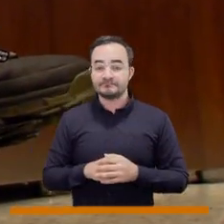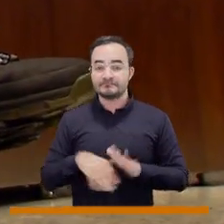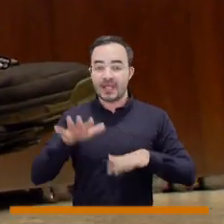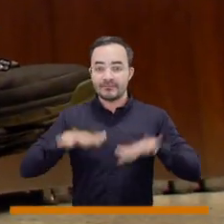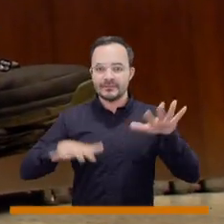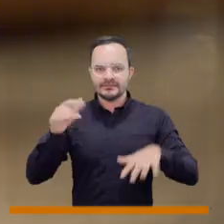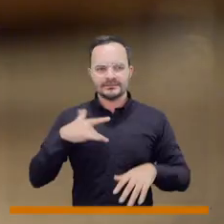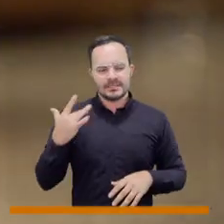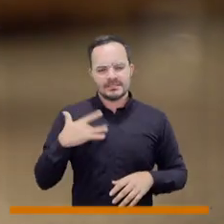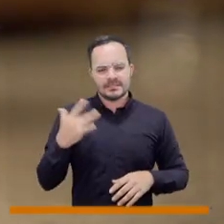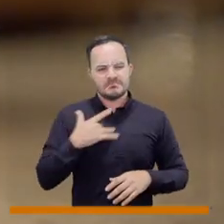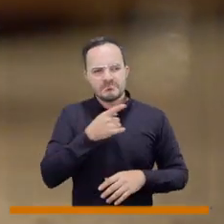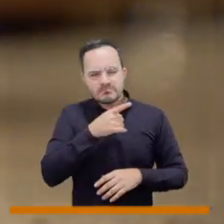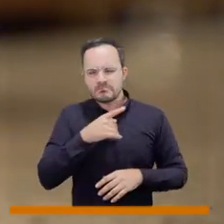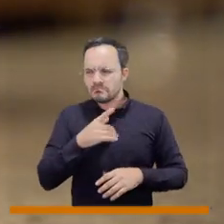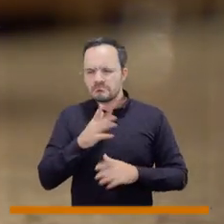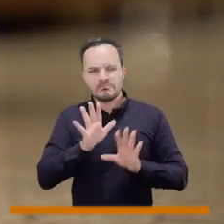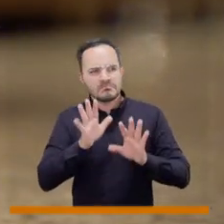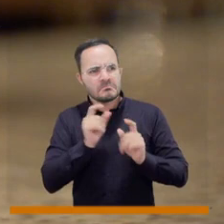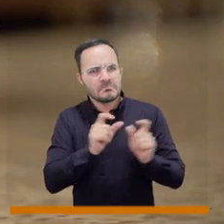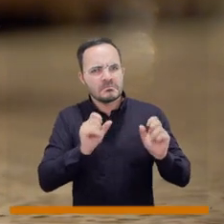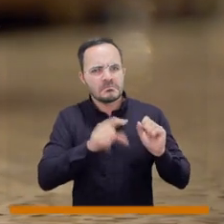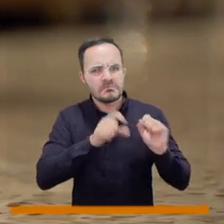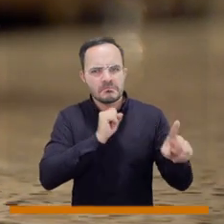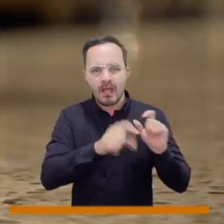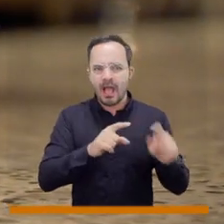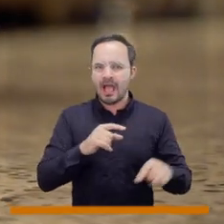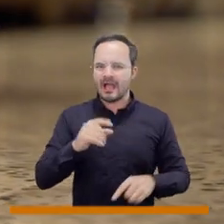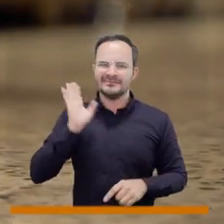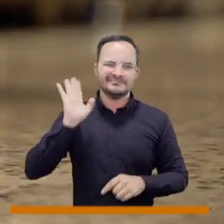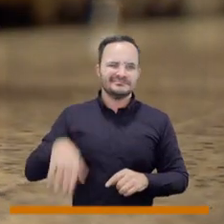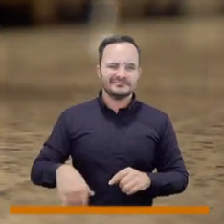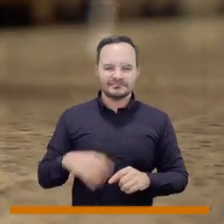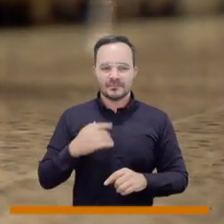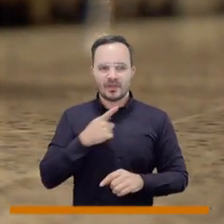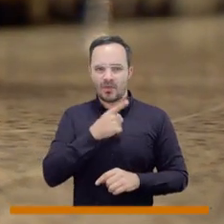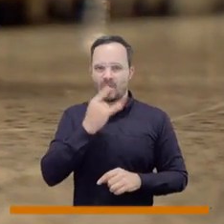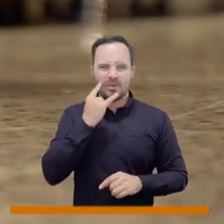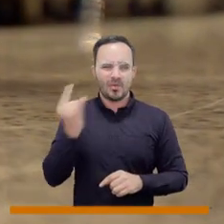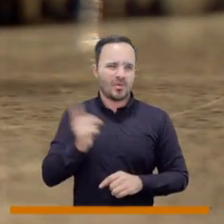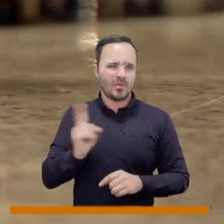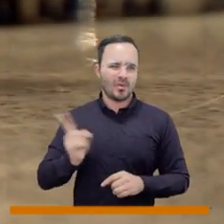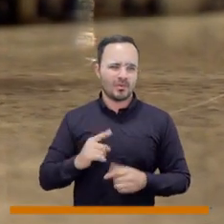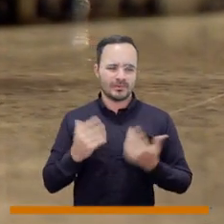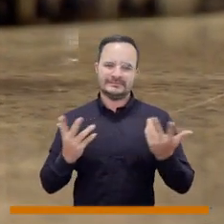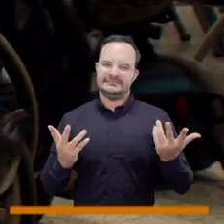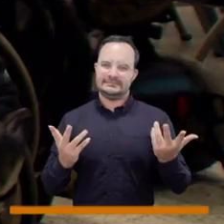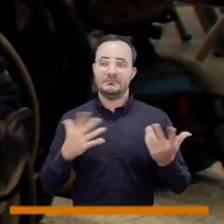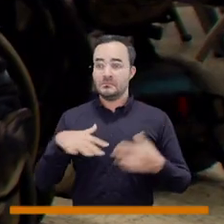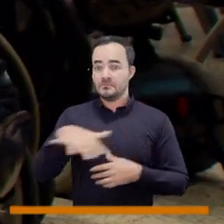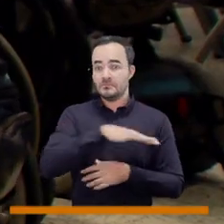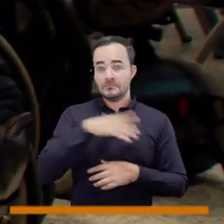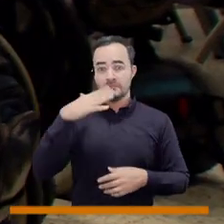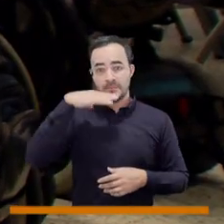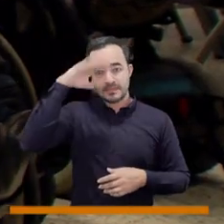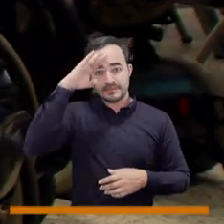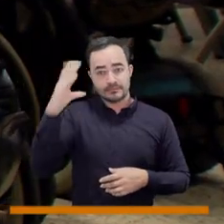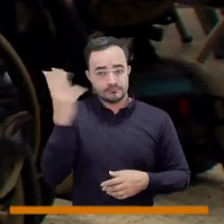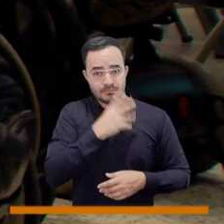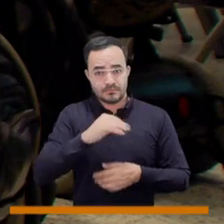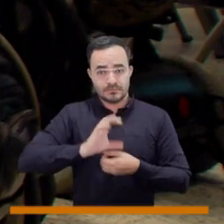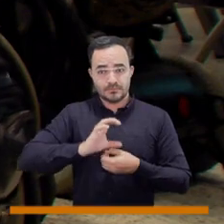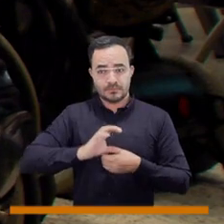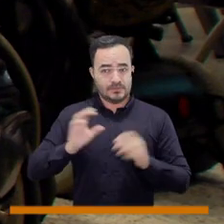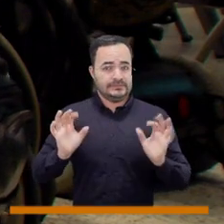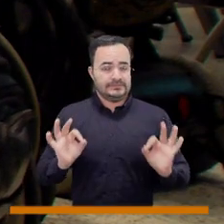del tema, nos damos cuenta que la gente de pronto no le importa, no le interesa. Estamos viendo que estamos en una ciudad hermosa,